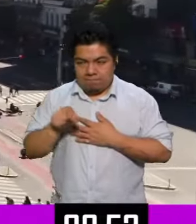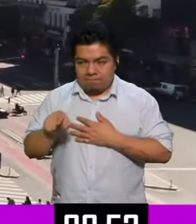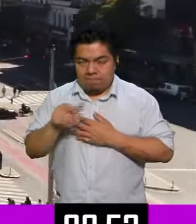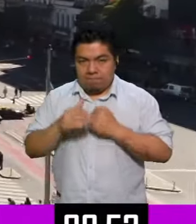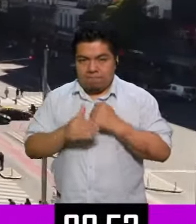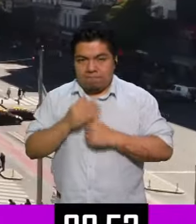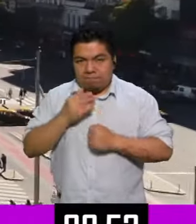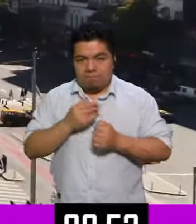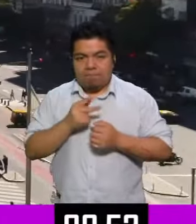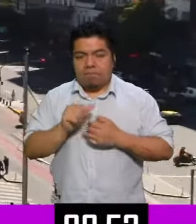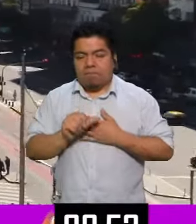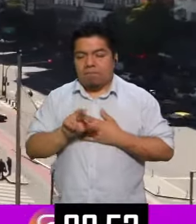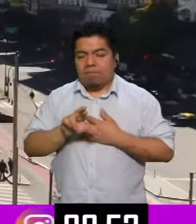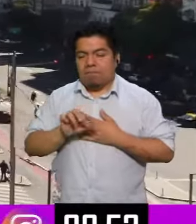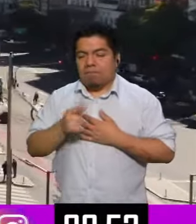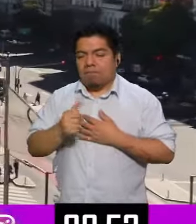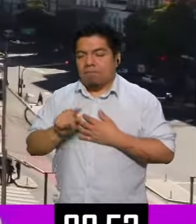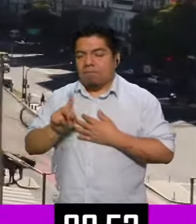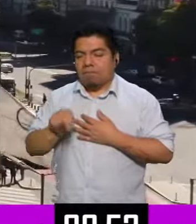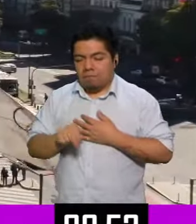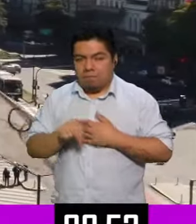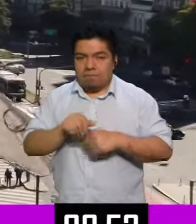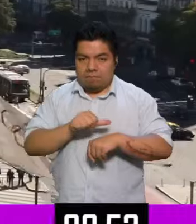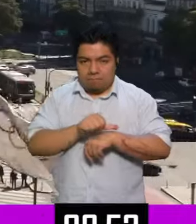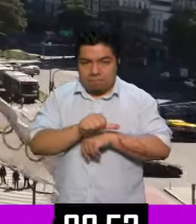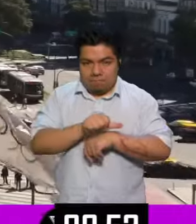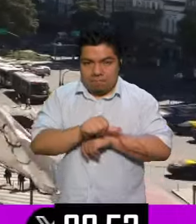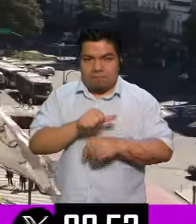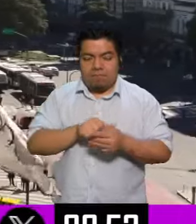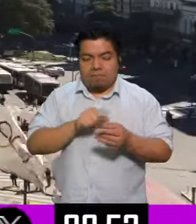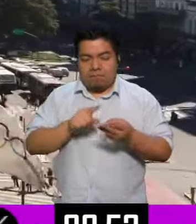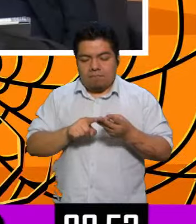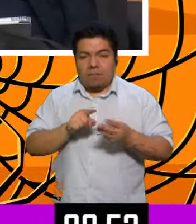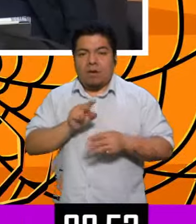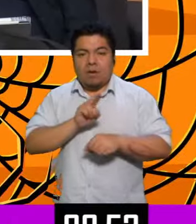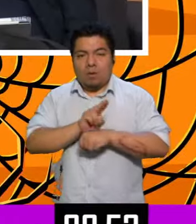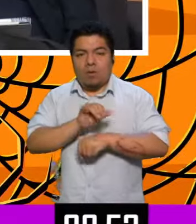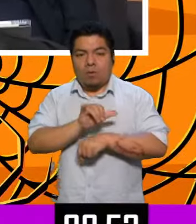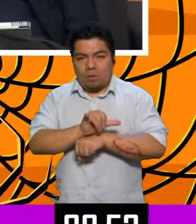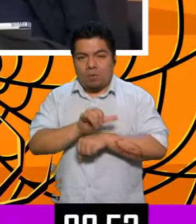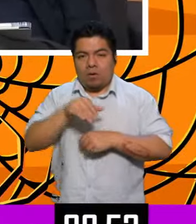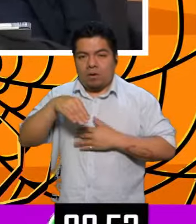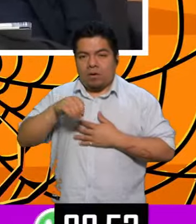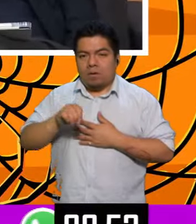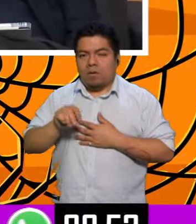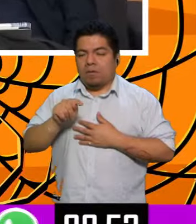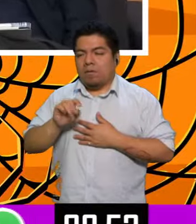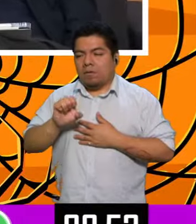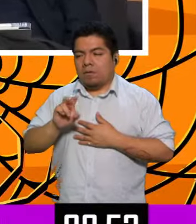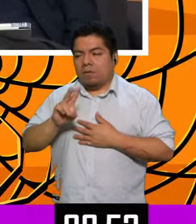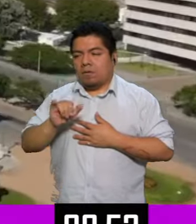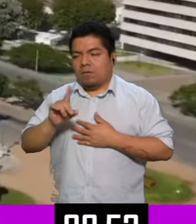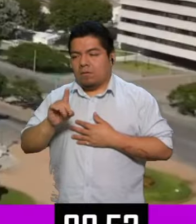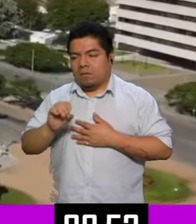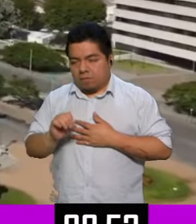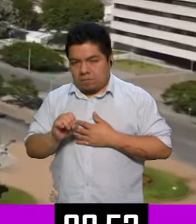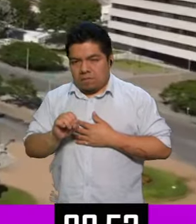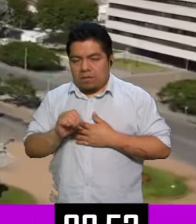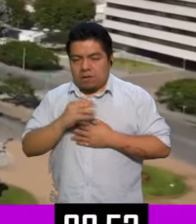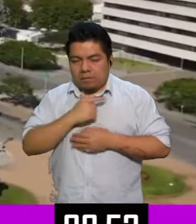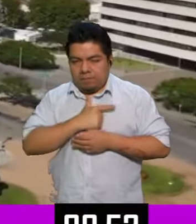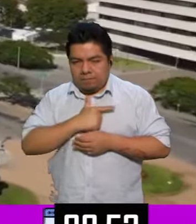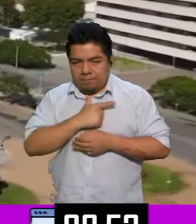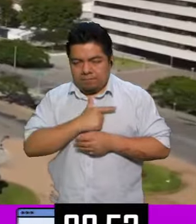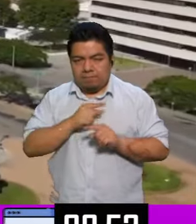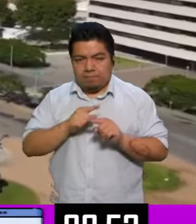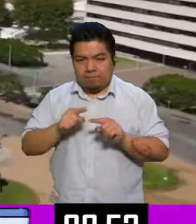por Argentum, Argentina. Luego, Montevideo. Ese es bien bonito y me encanta ese. Hay varias versiones, pero a mí la que me gusta